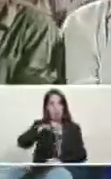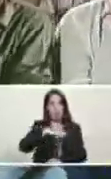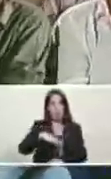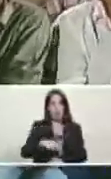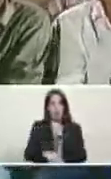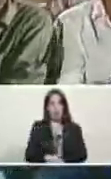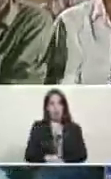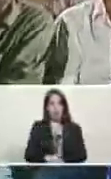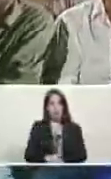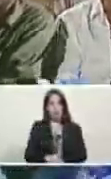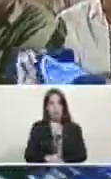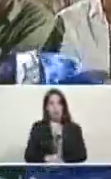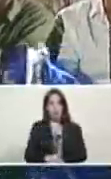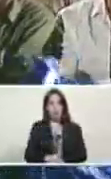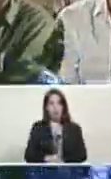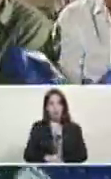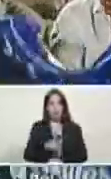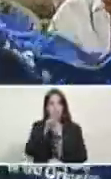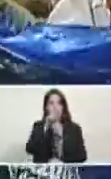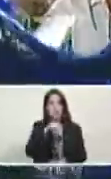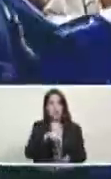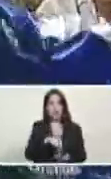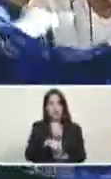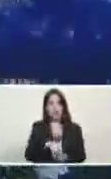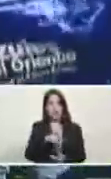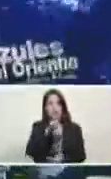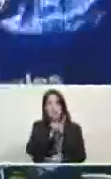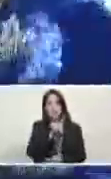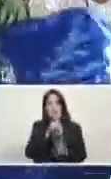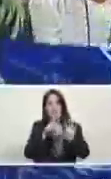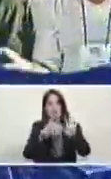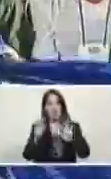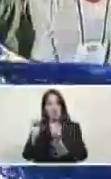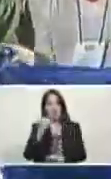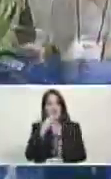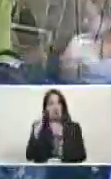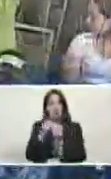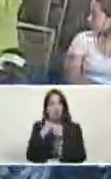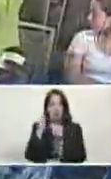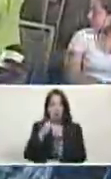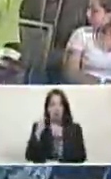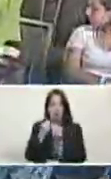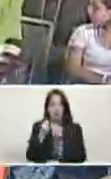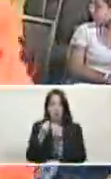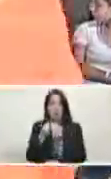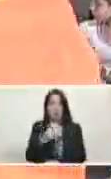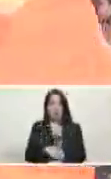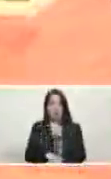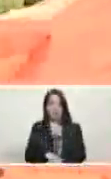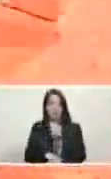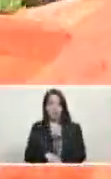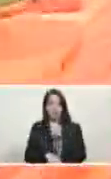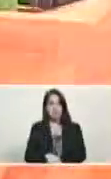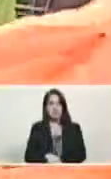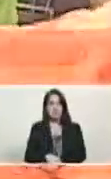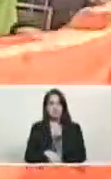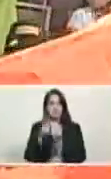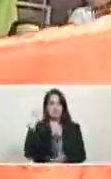países 170 jóvenes de la brigada internacionalista ernesto ché guevara